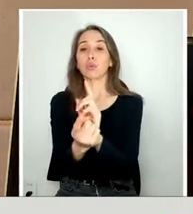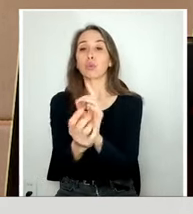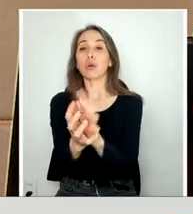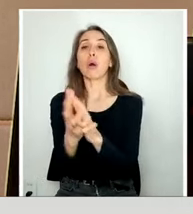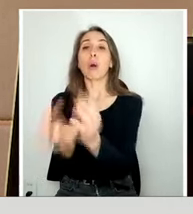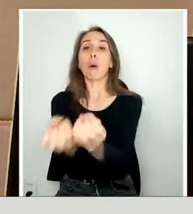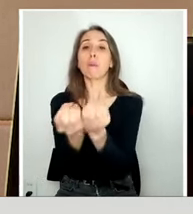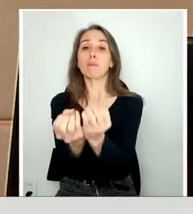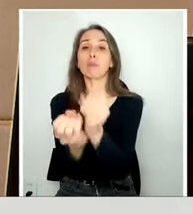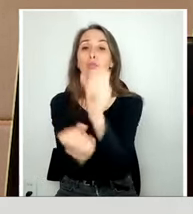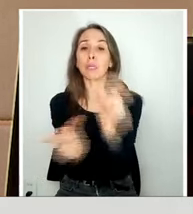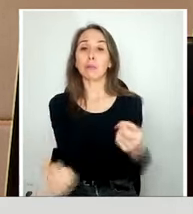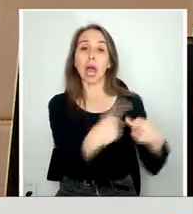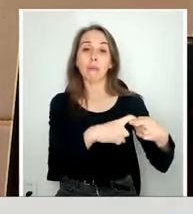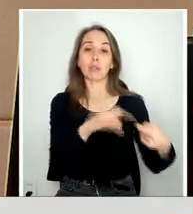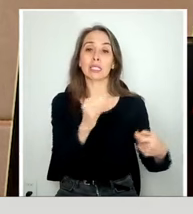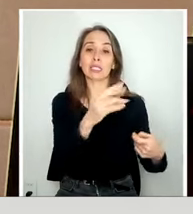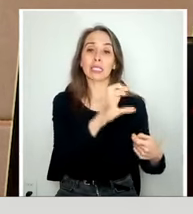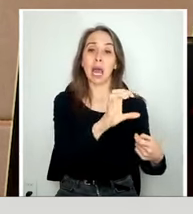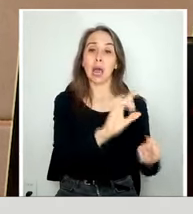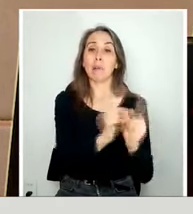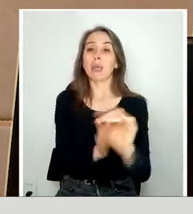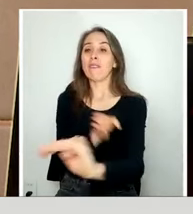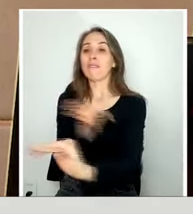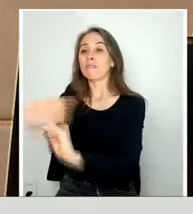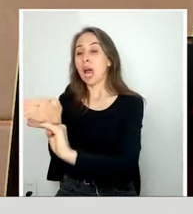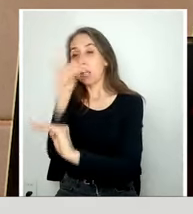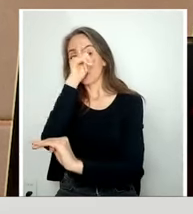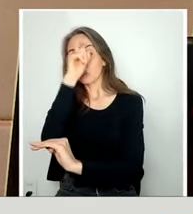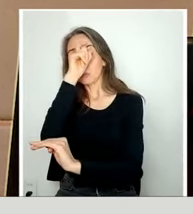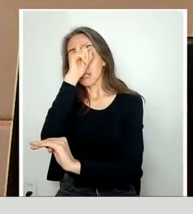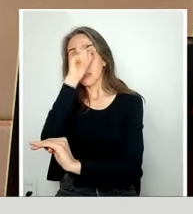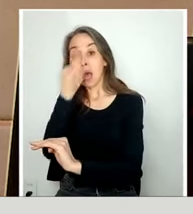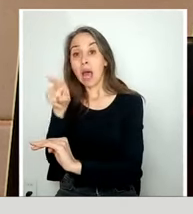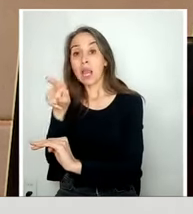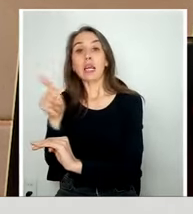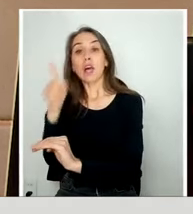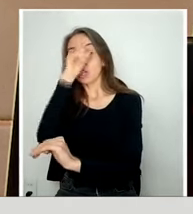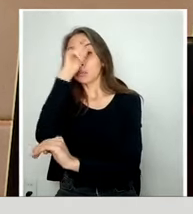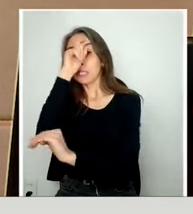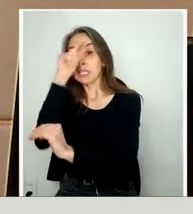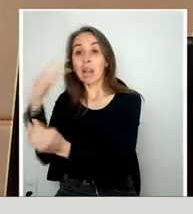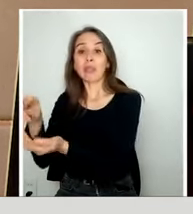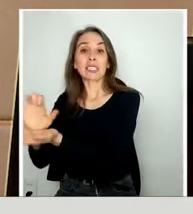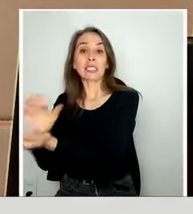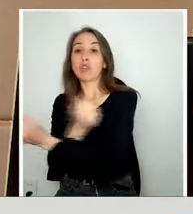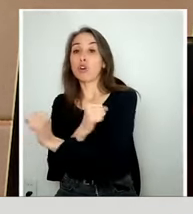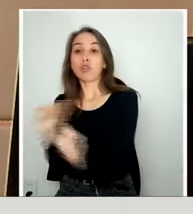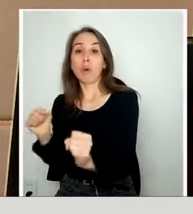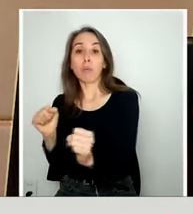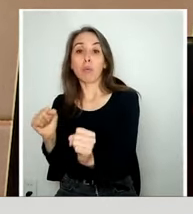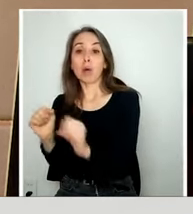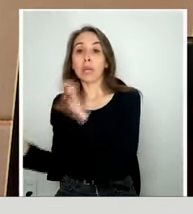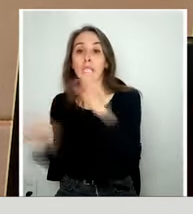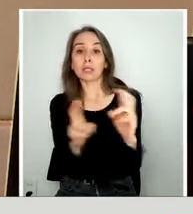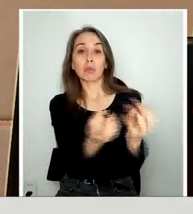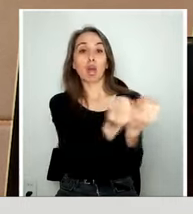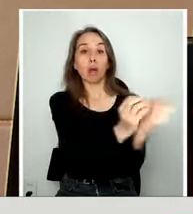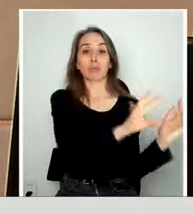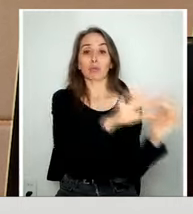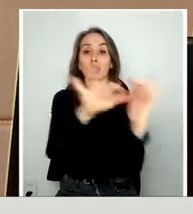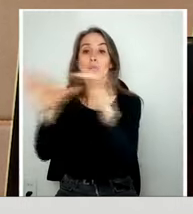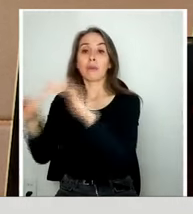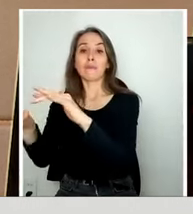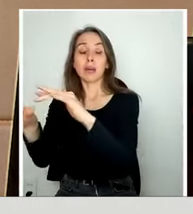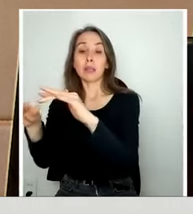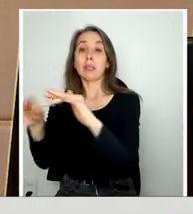afiliados que van a tener que recurrir a los establecimientos del estado sin que los establecimientos del Estado tengan la capacidad de hacerse cargo de eso Acá hay